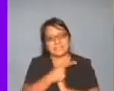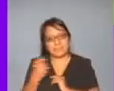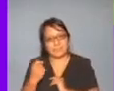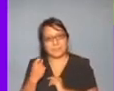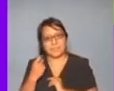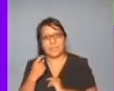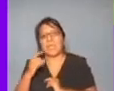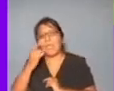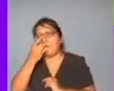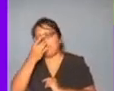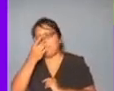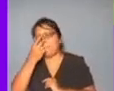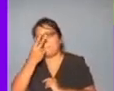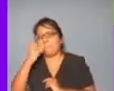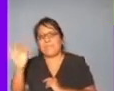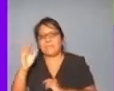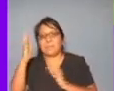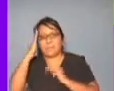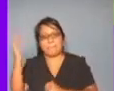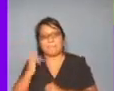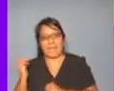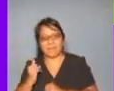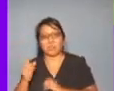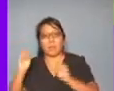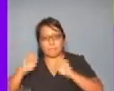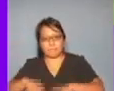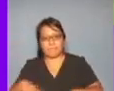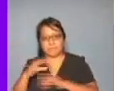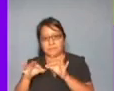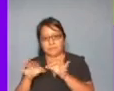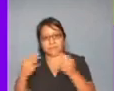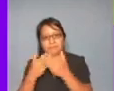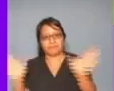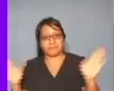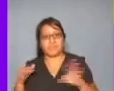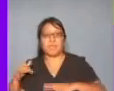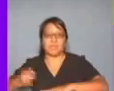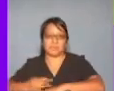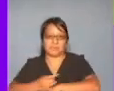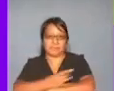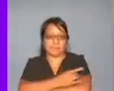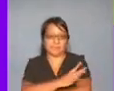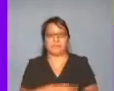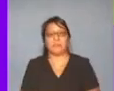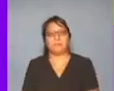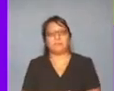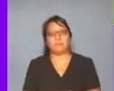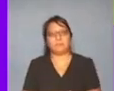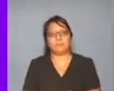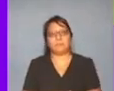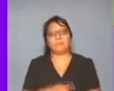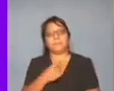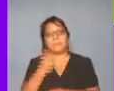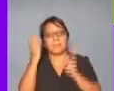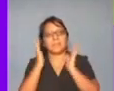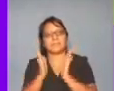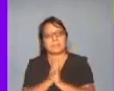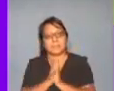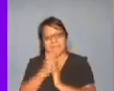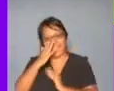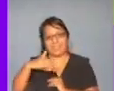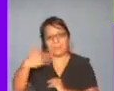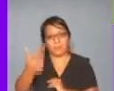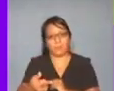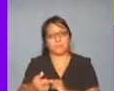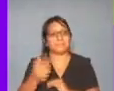de marzo lo vamos a estar inaugurando, ya te diría que a un 99% de seguridad, con lo cual para Semana Santa, que es la semana siguiente,